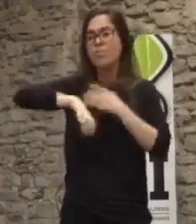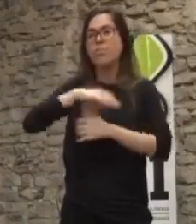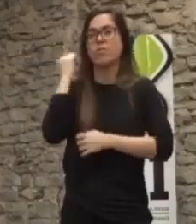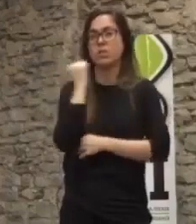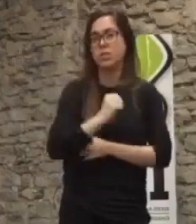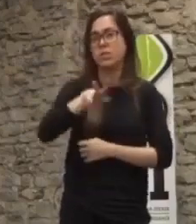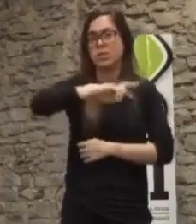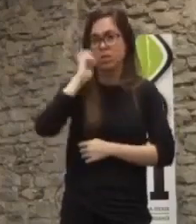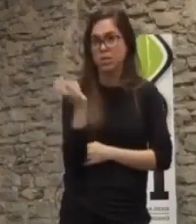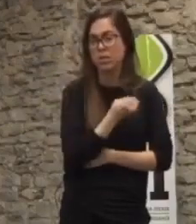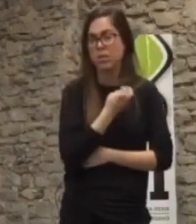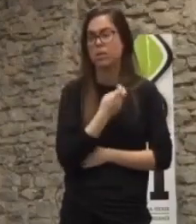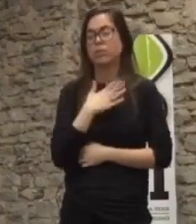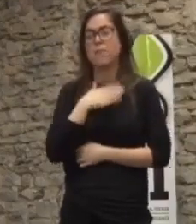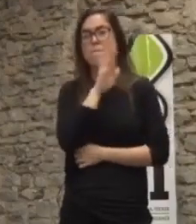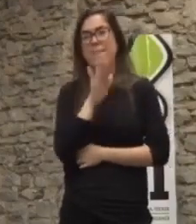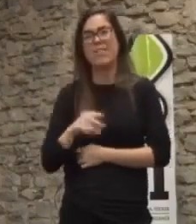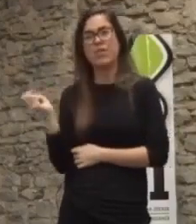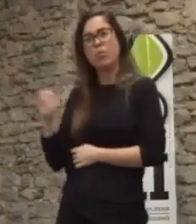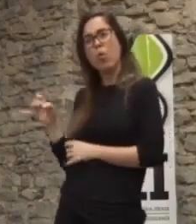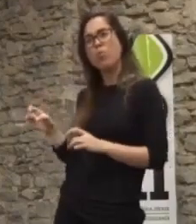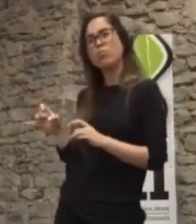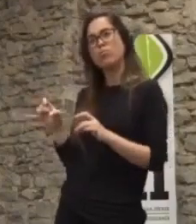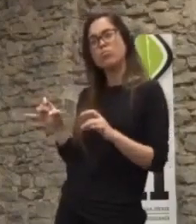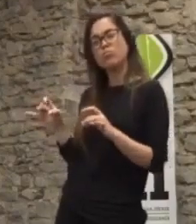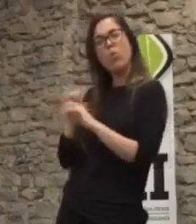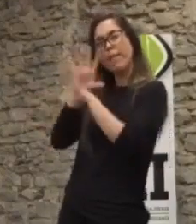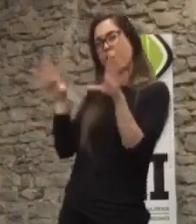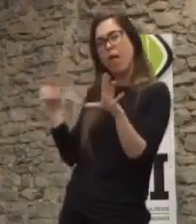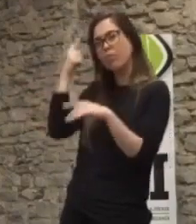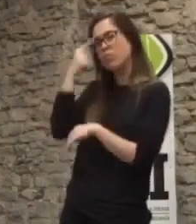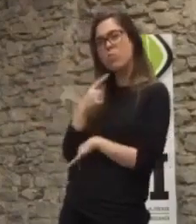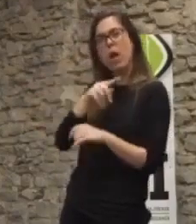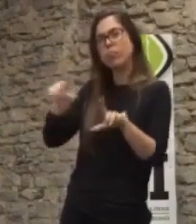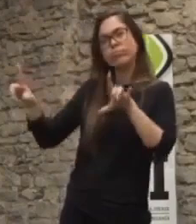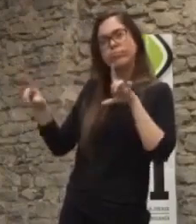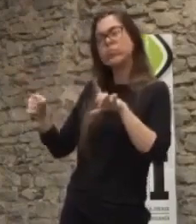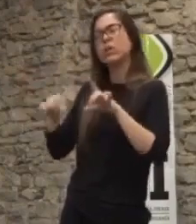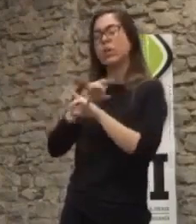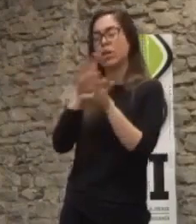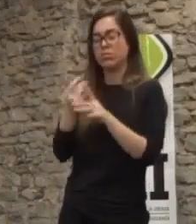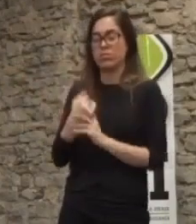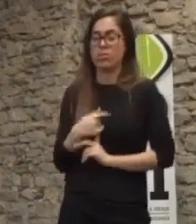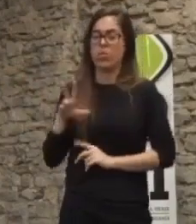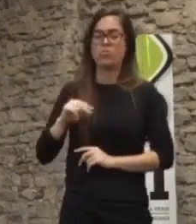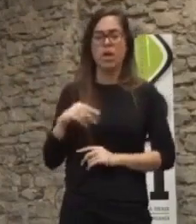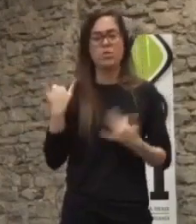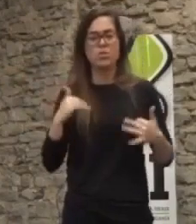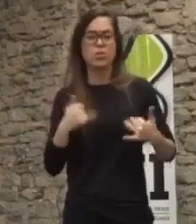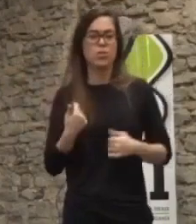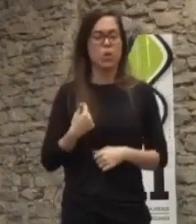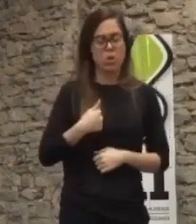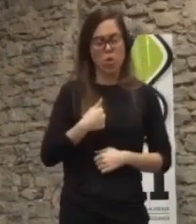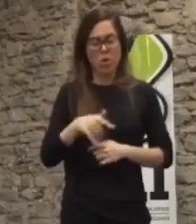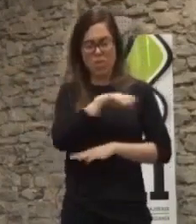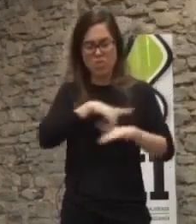de violencia, ¿no? Entonces, me parecía como una imagen muy clara que nos podíamos llevar todas de aquí, ¿no? Como diciendo, ostras, cuando yo esté en mi entorno, tengo